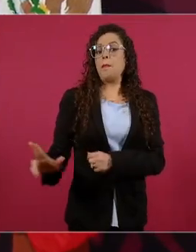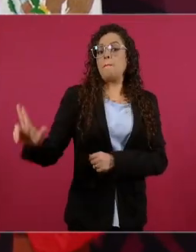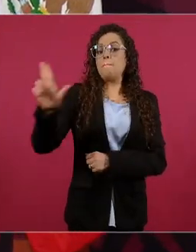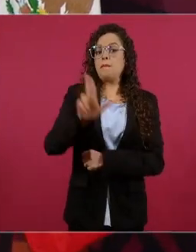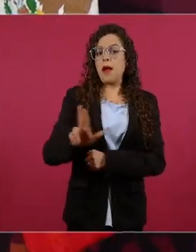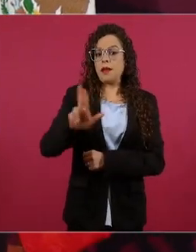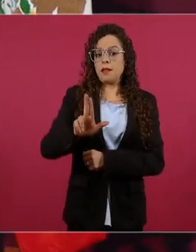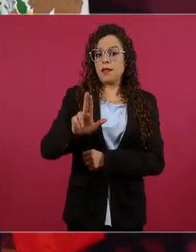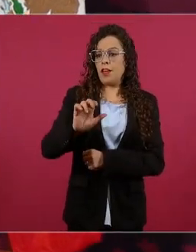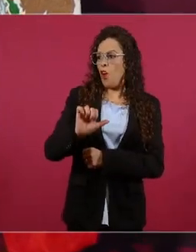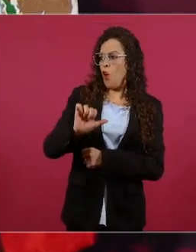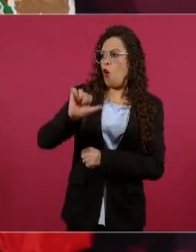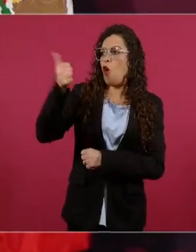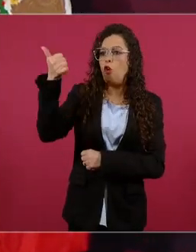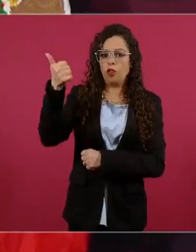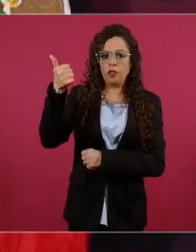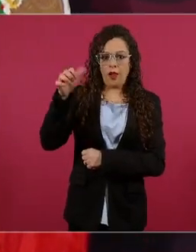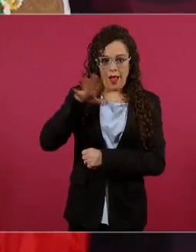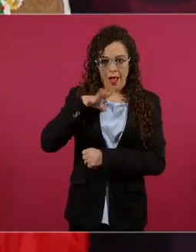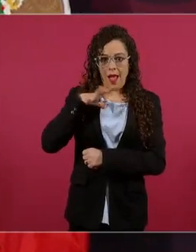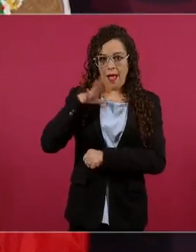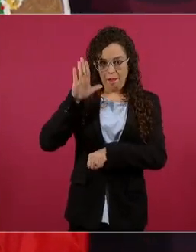casos.